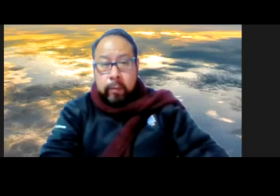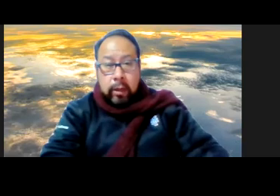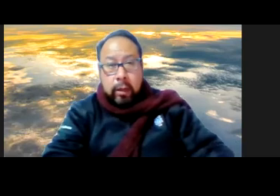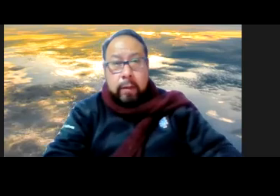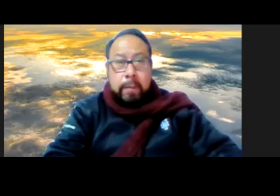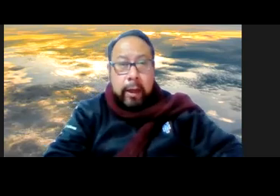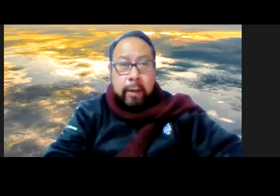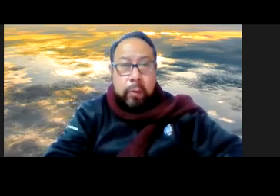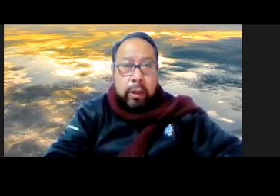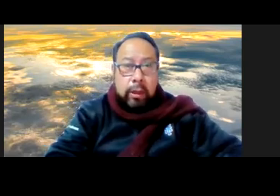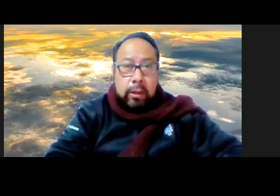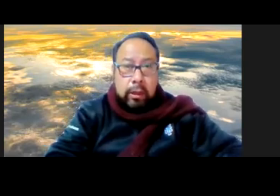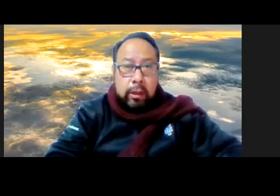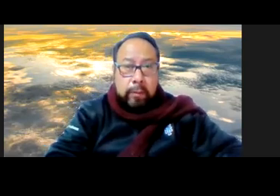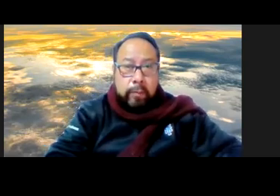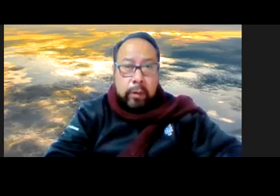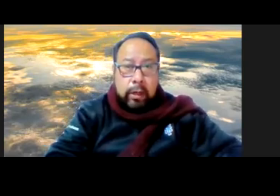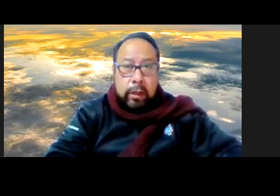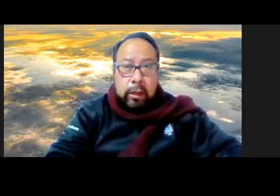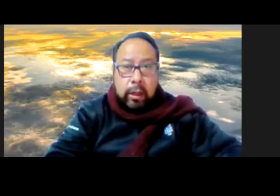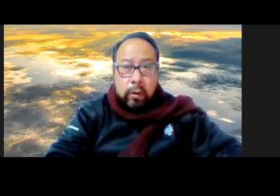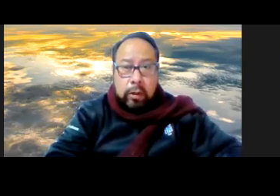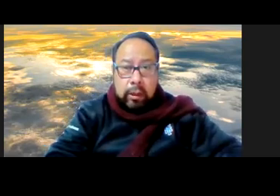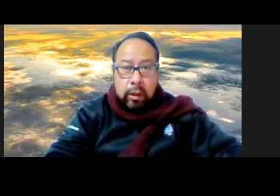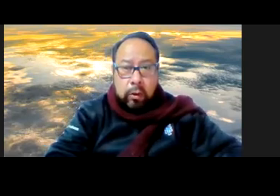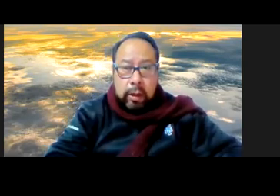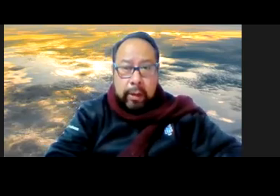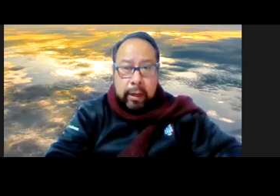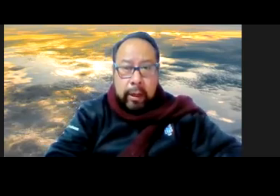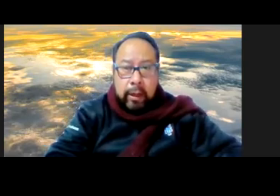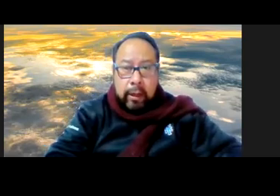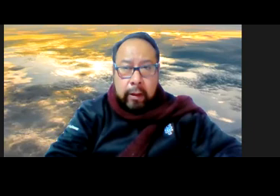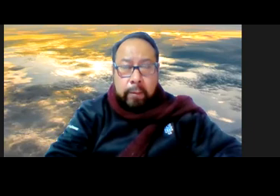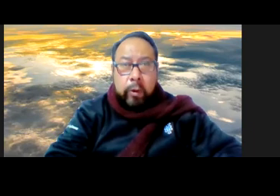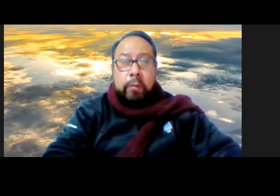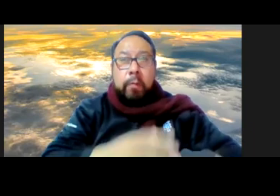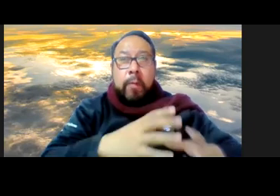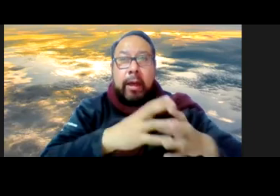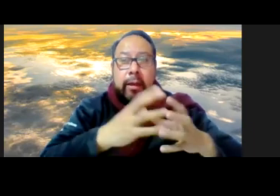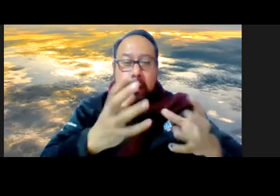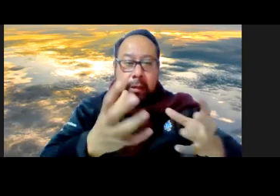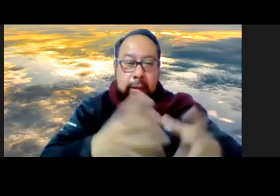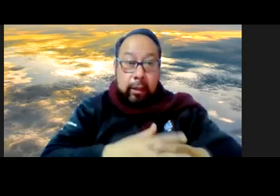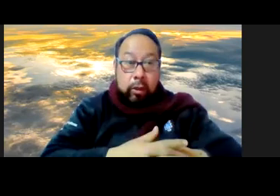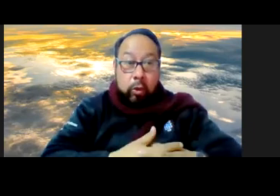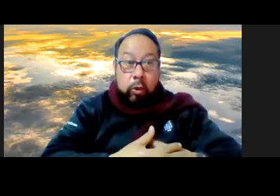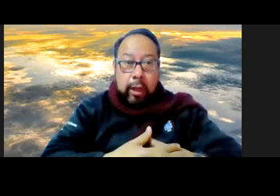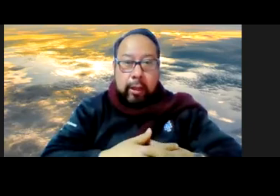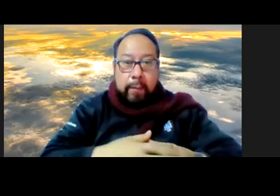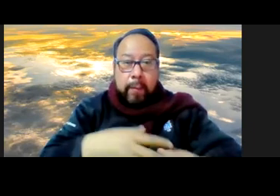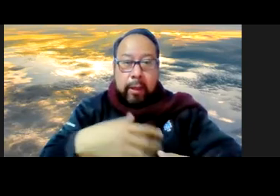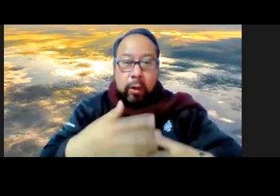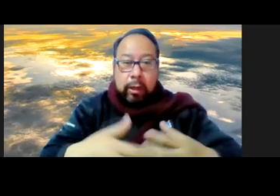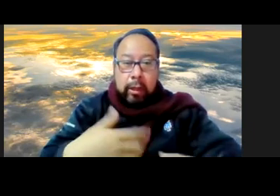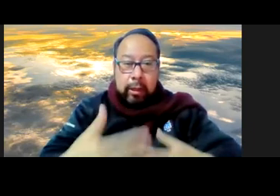información para poder realizar los escritos de una manera pues más